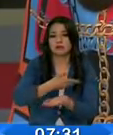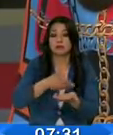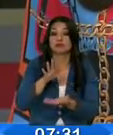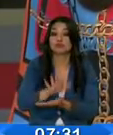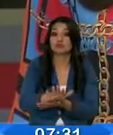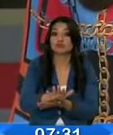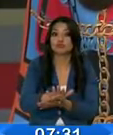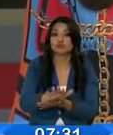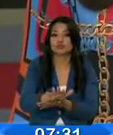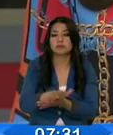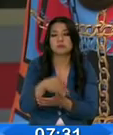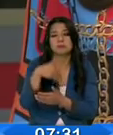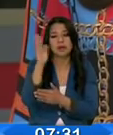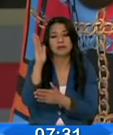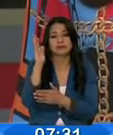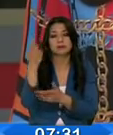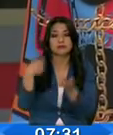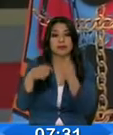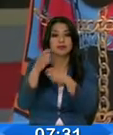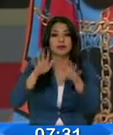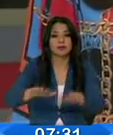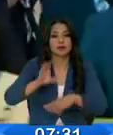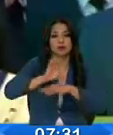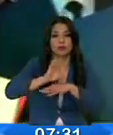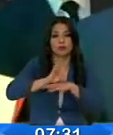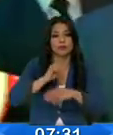principal rubro de exportación no petrolero del país.